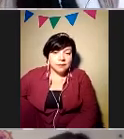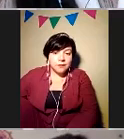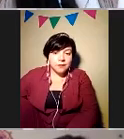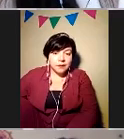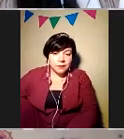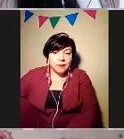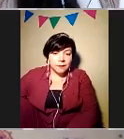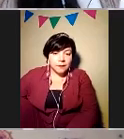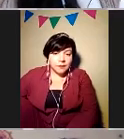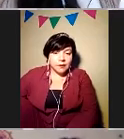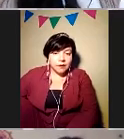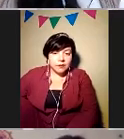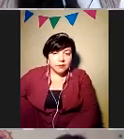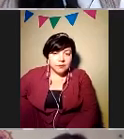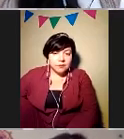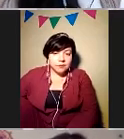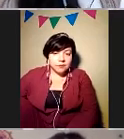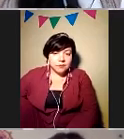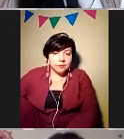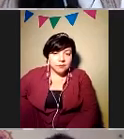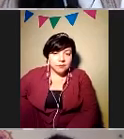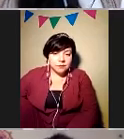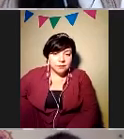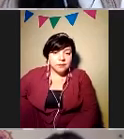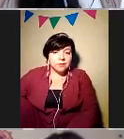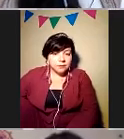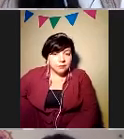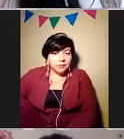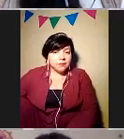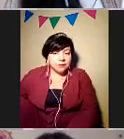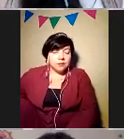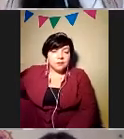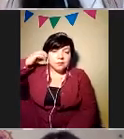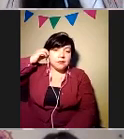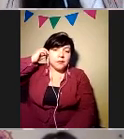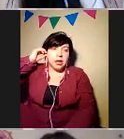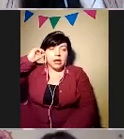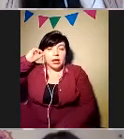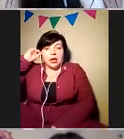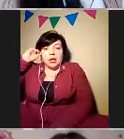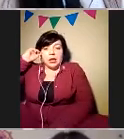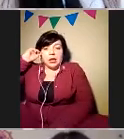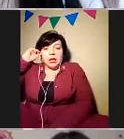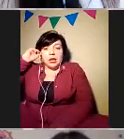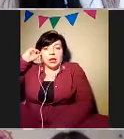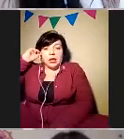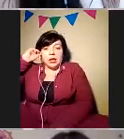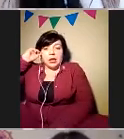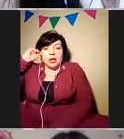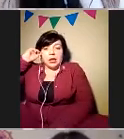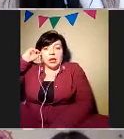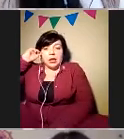Yo trabajo en las tendencias, yo creo que la gente debería decir con lo que le gusta y con lo que se sienta cómodo. Más allá de si combina o no,